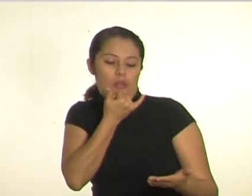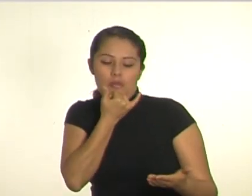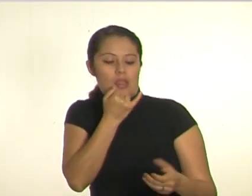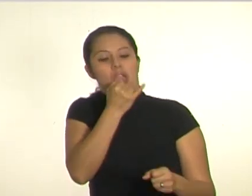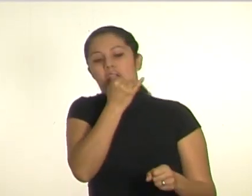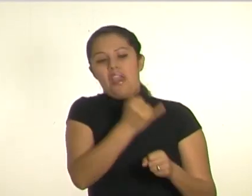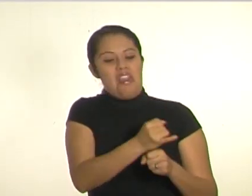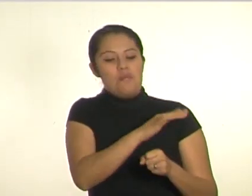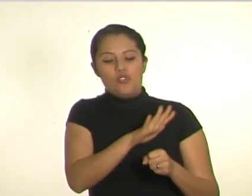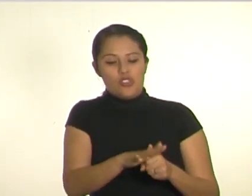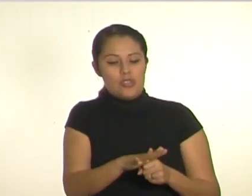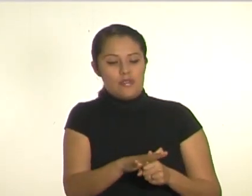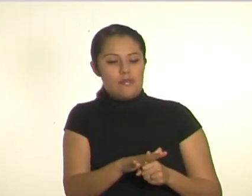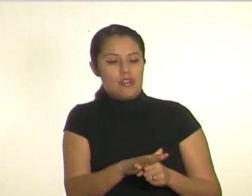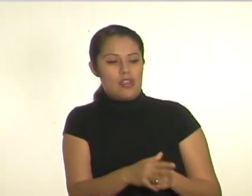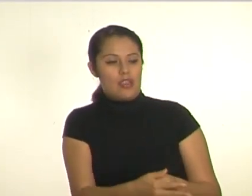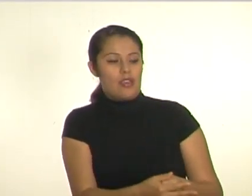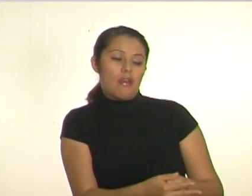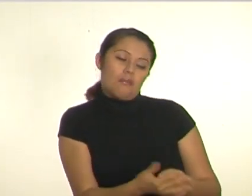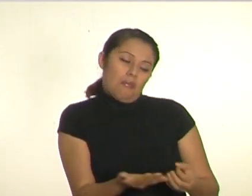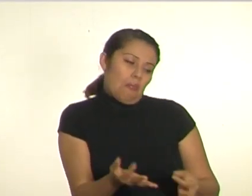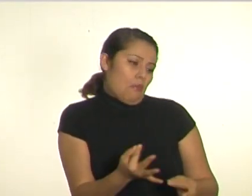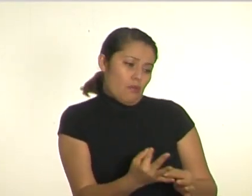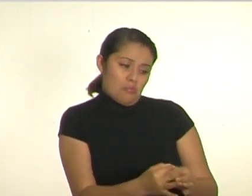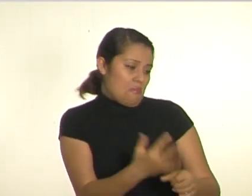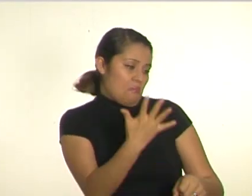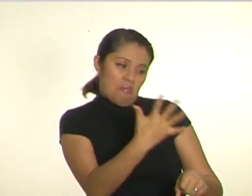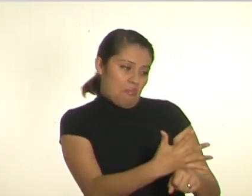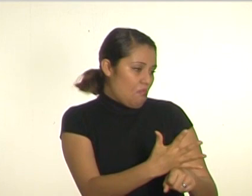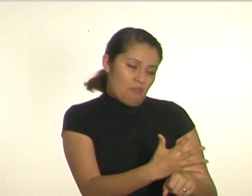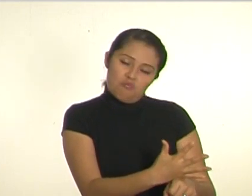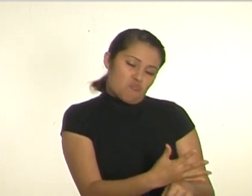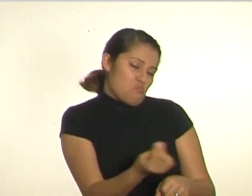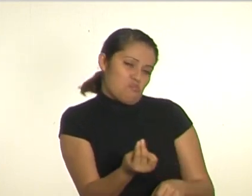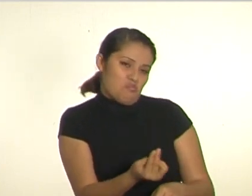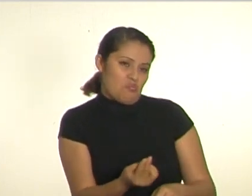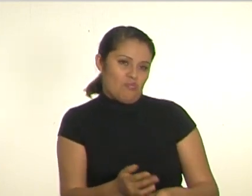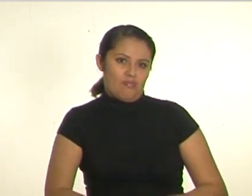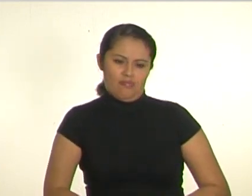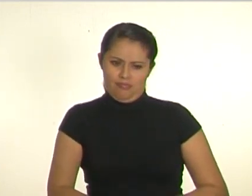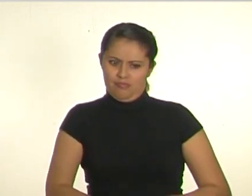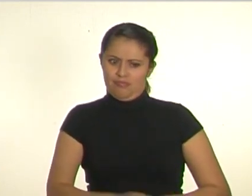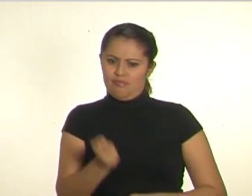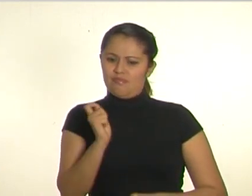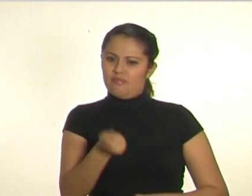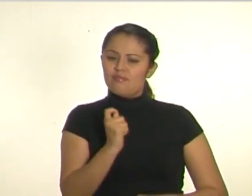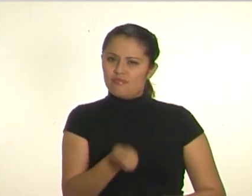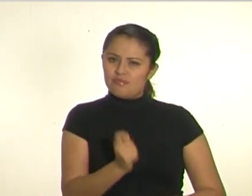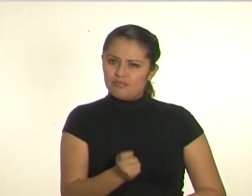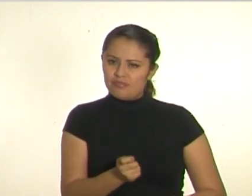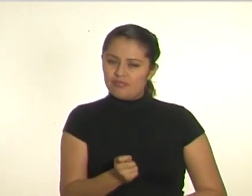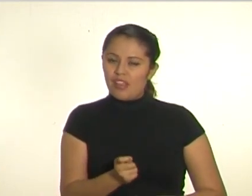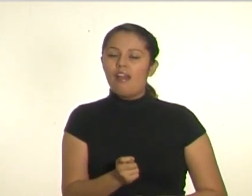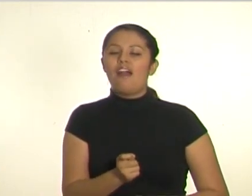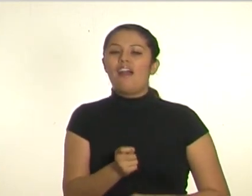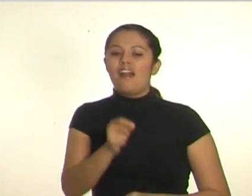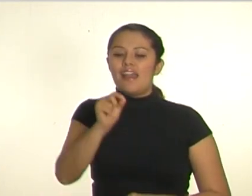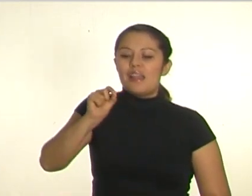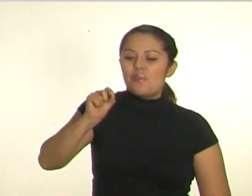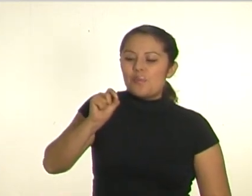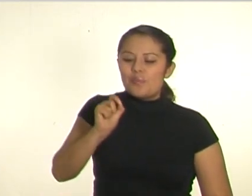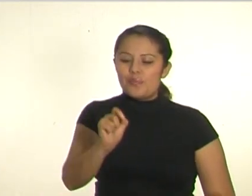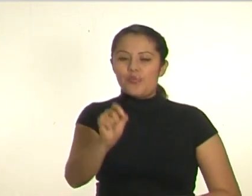su condena. Entonces, la pequeña diferencia la hace el signo de